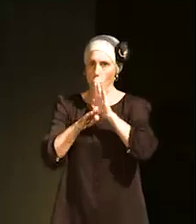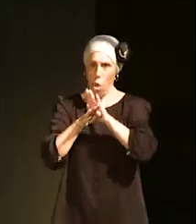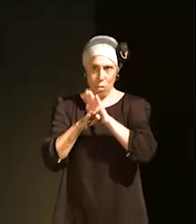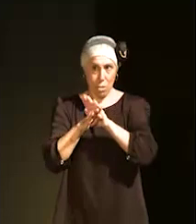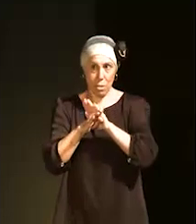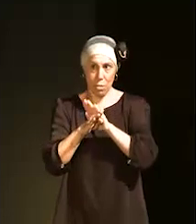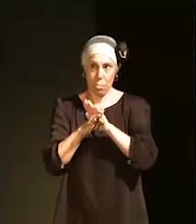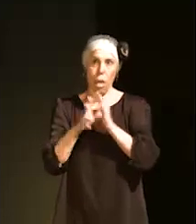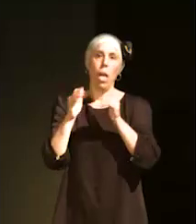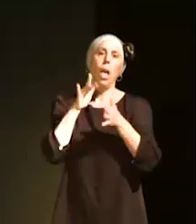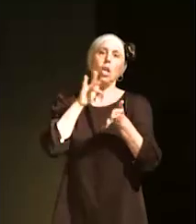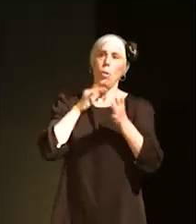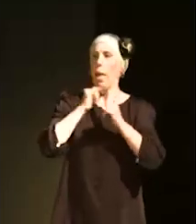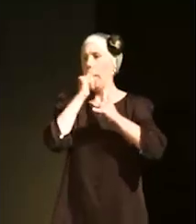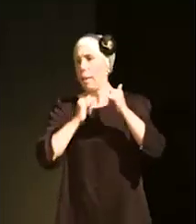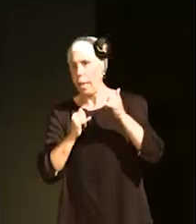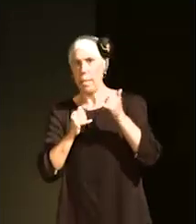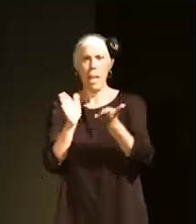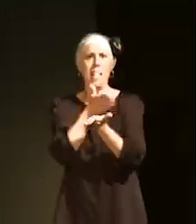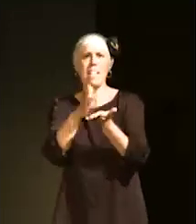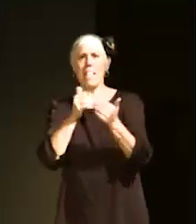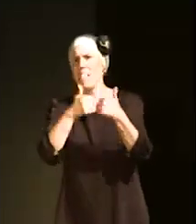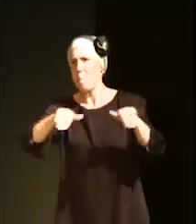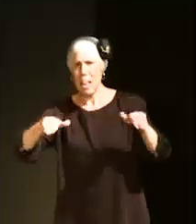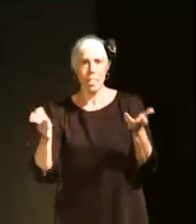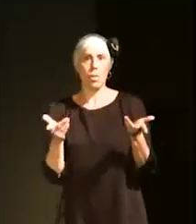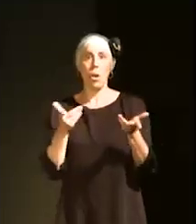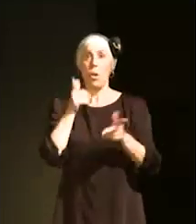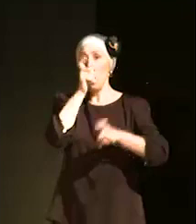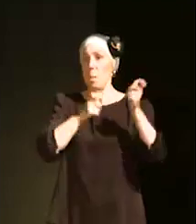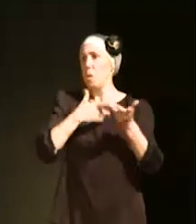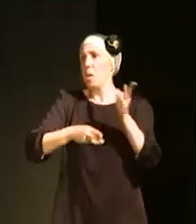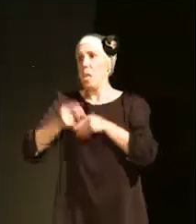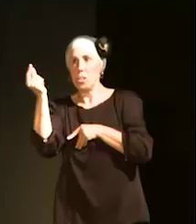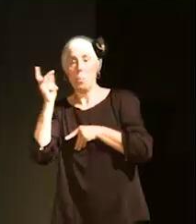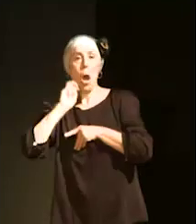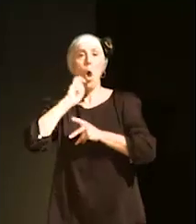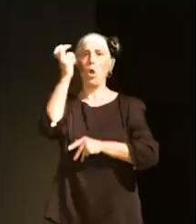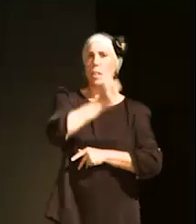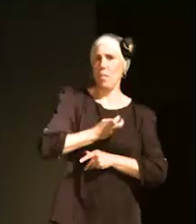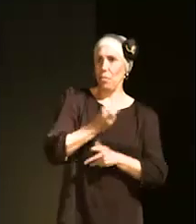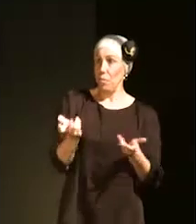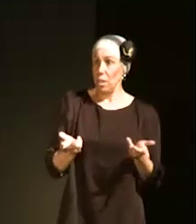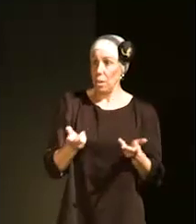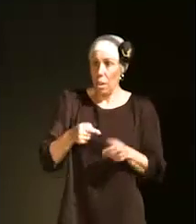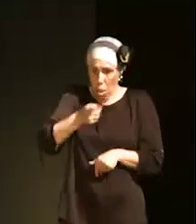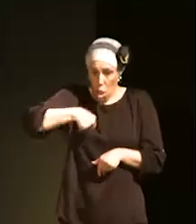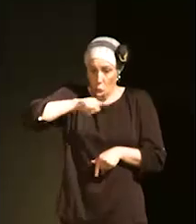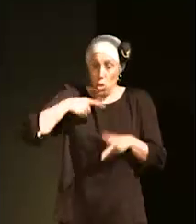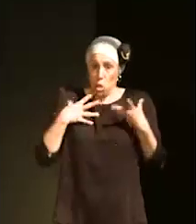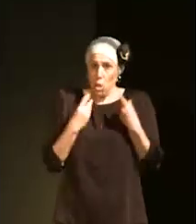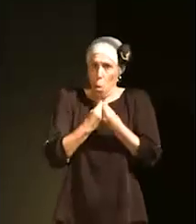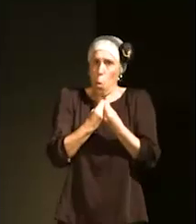siempre hay crisis separaciones personas que se van y que vienen nosotras juntas hemos